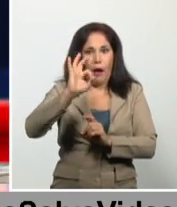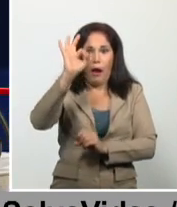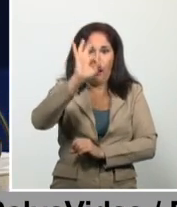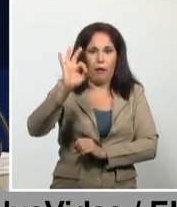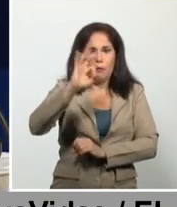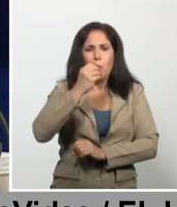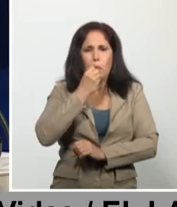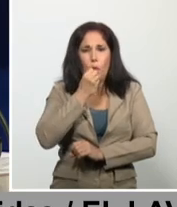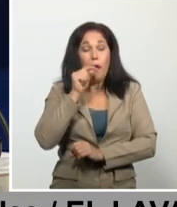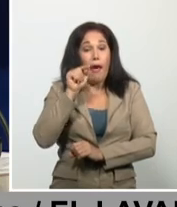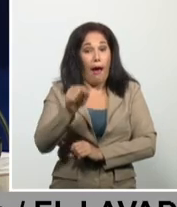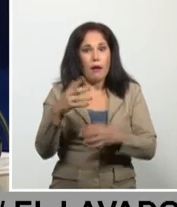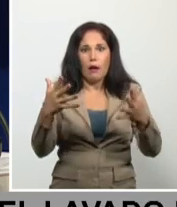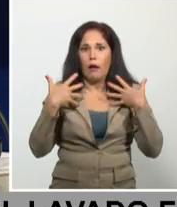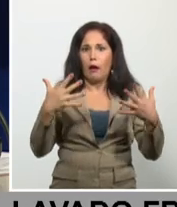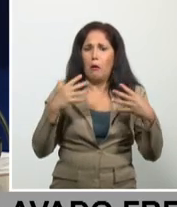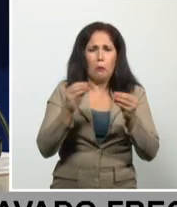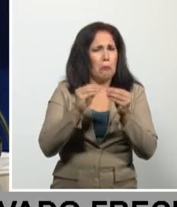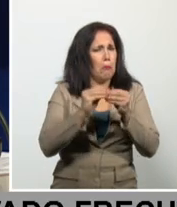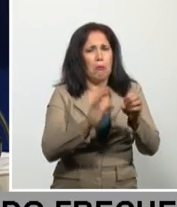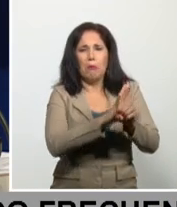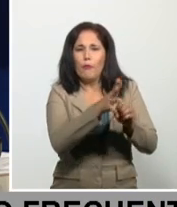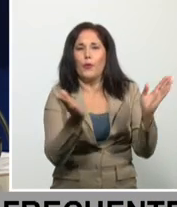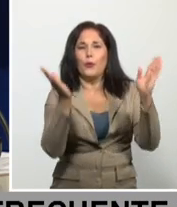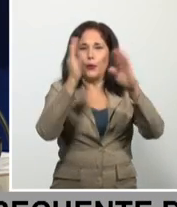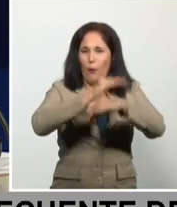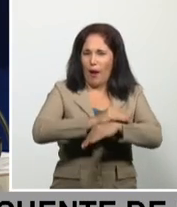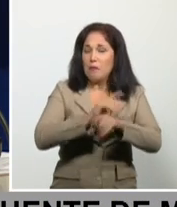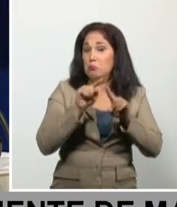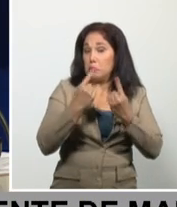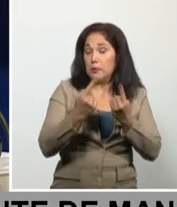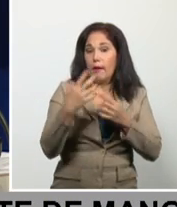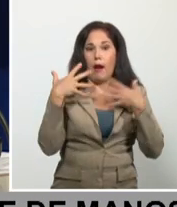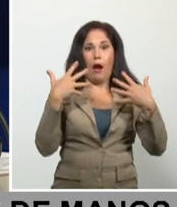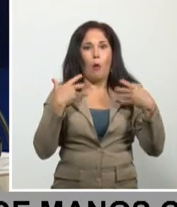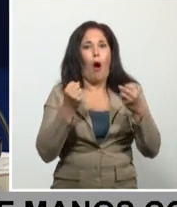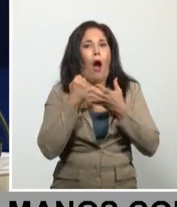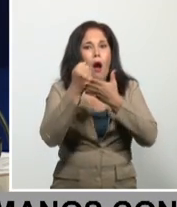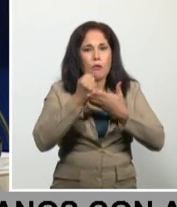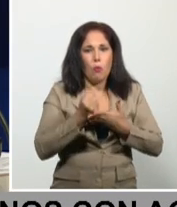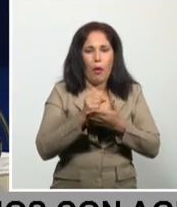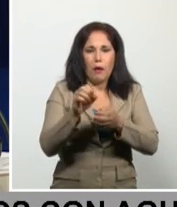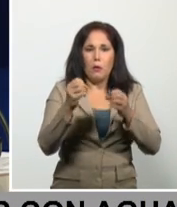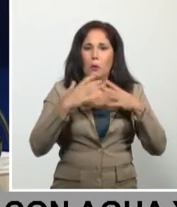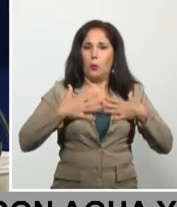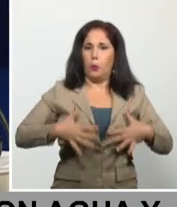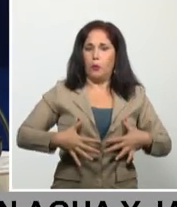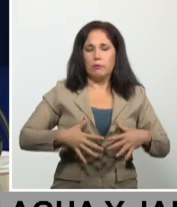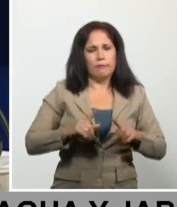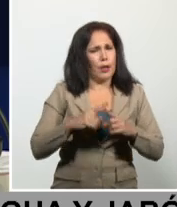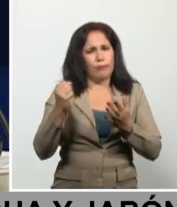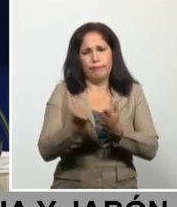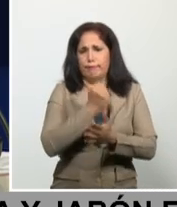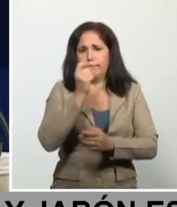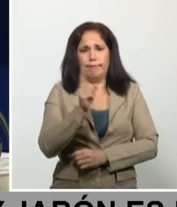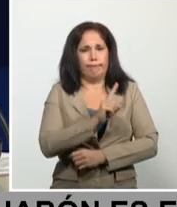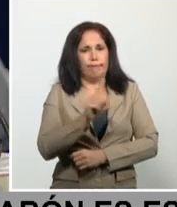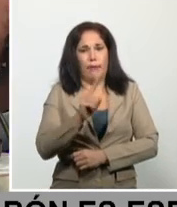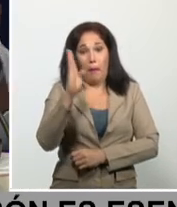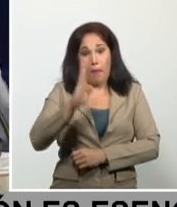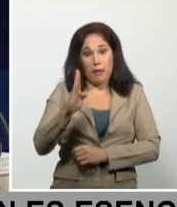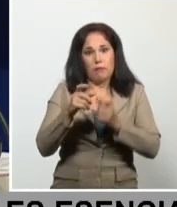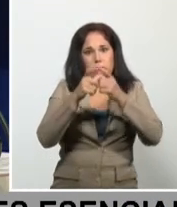Y decían, aquí realmente no debe haber una explosión porque el calor, y ya ustedes ven lamentablemente las cifras que tiene Brasil,